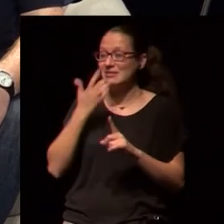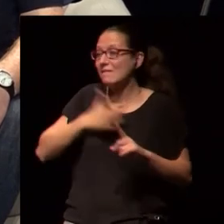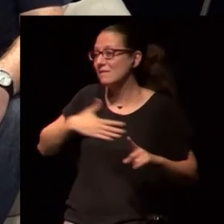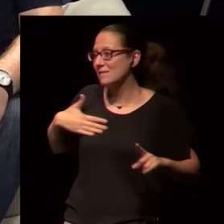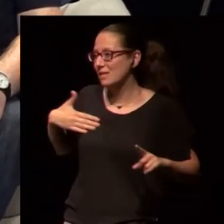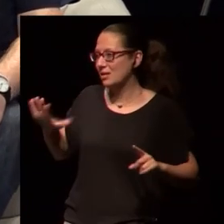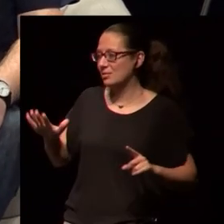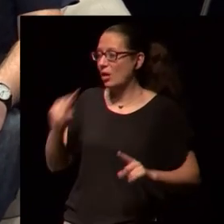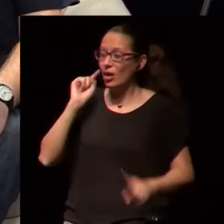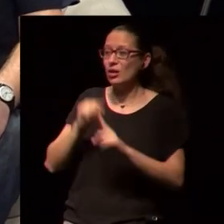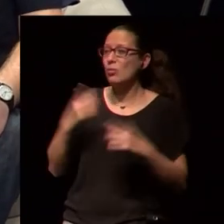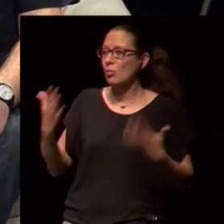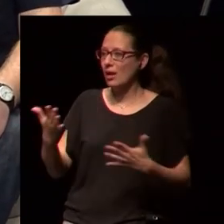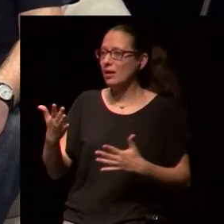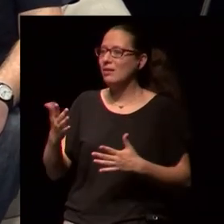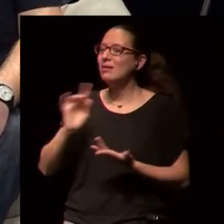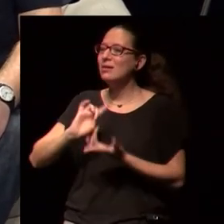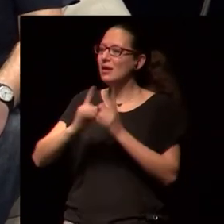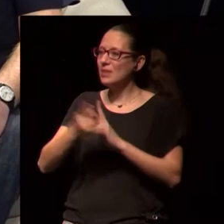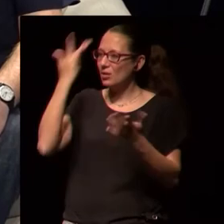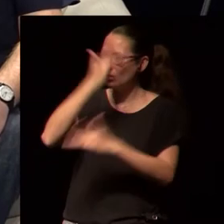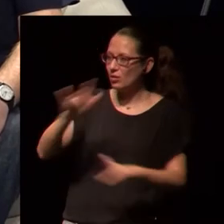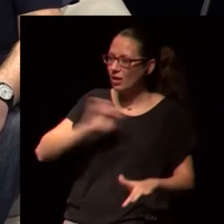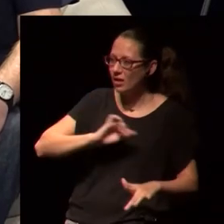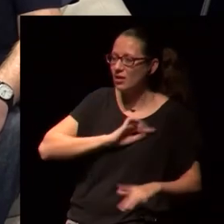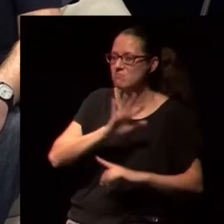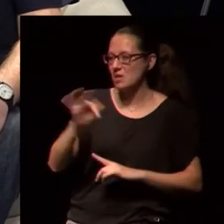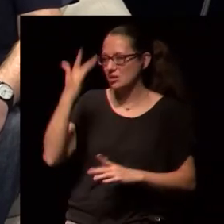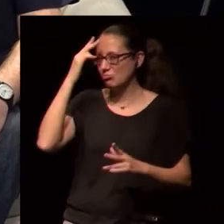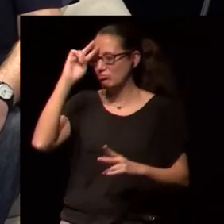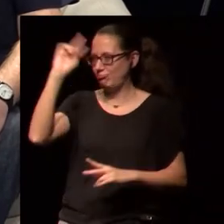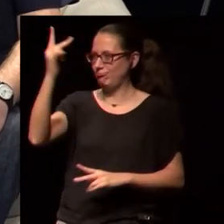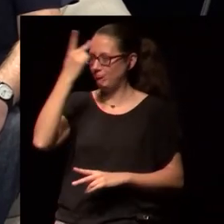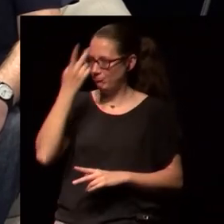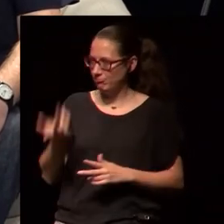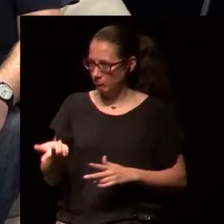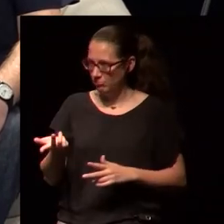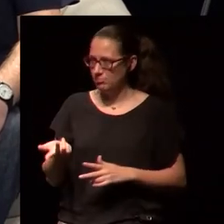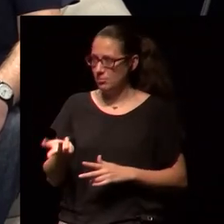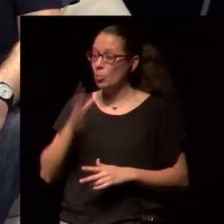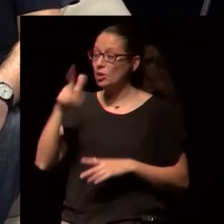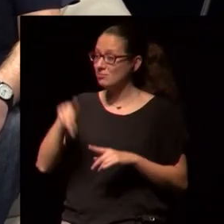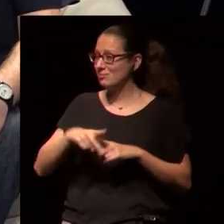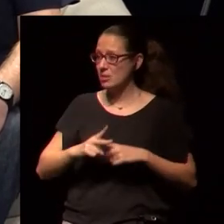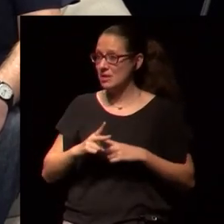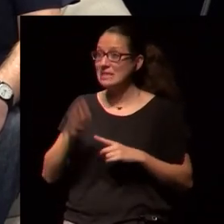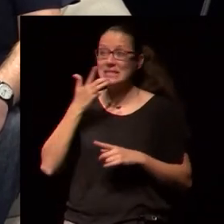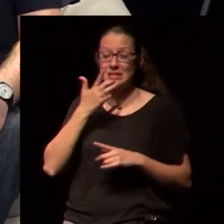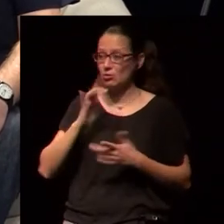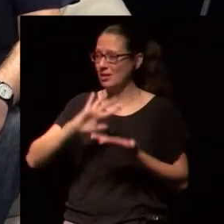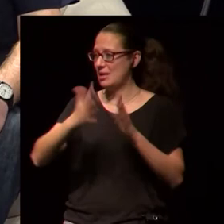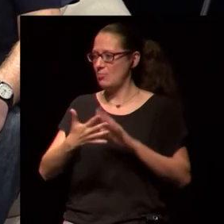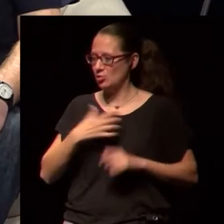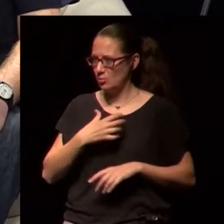cambiar conciencias y consciencia, porque esa es la herramienta, si no, esto no va a dar un cambio. Y ojo, hay que tener mucho cuidado